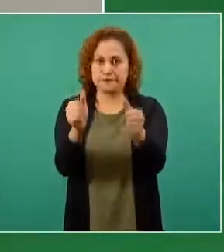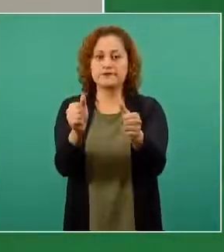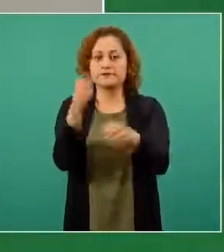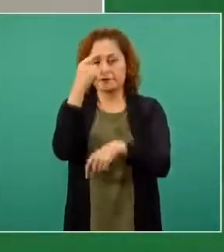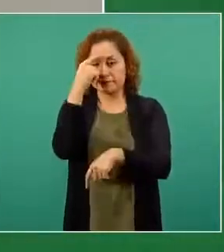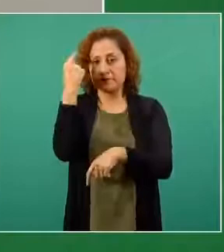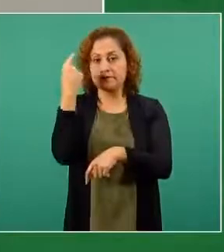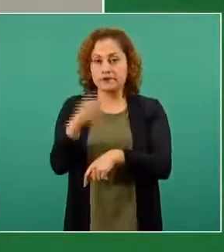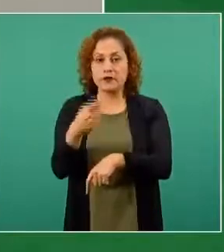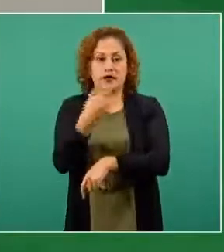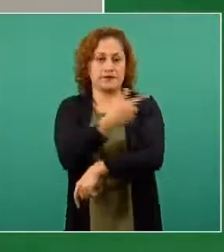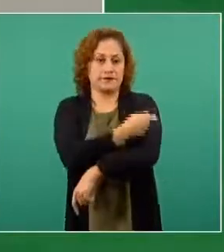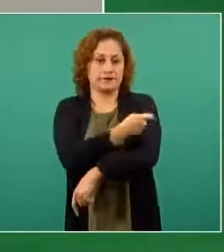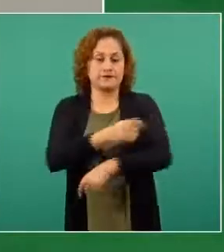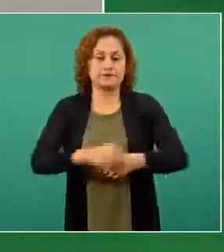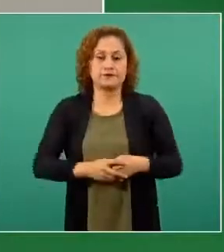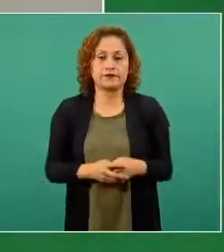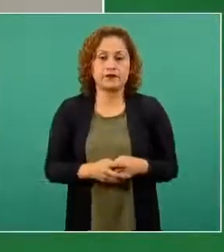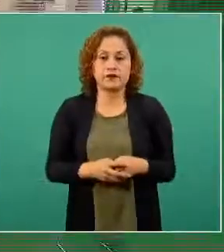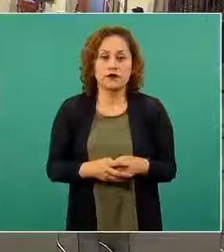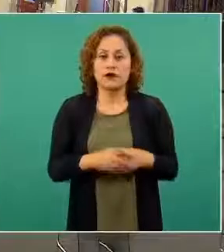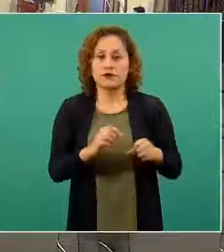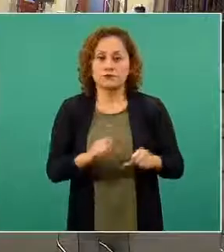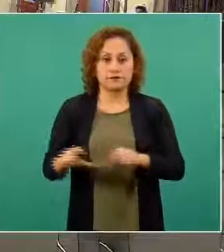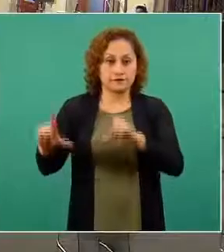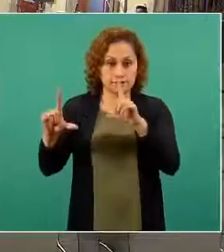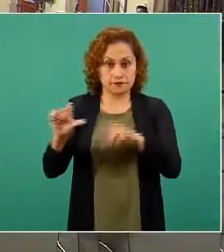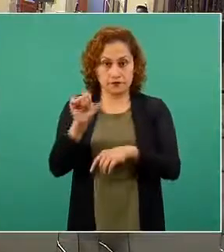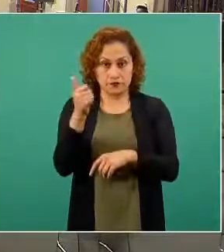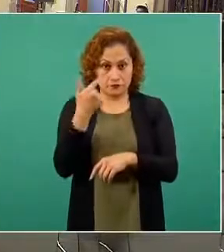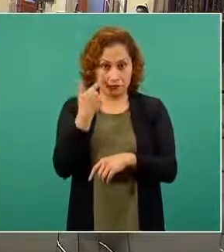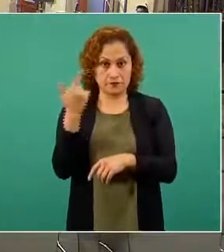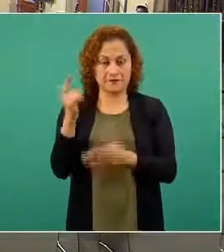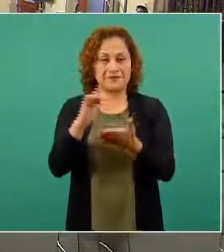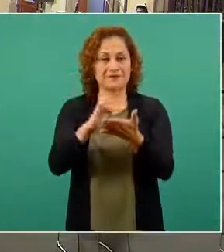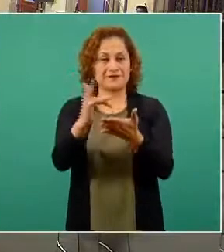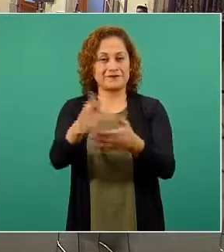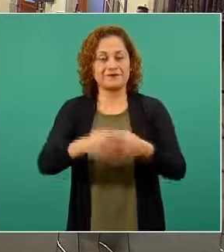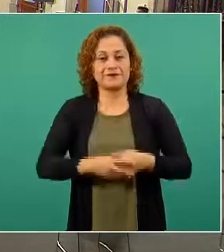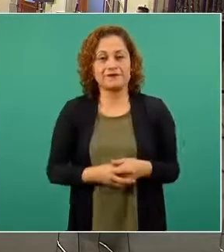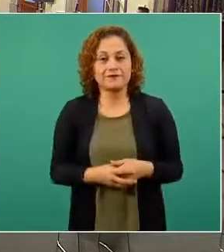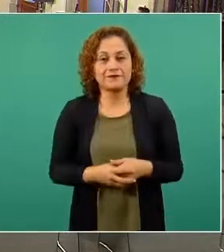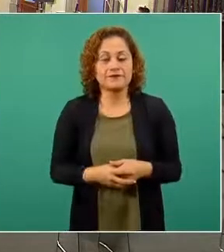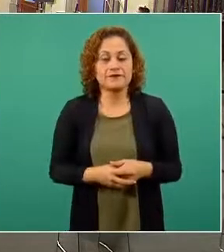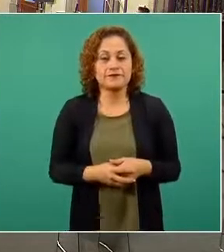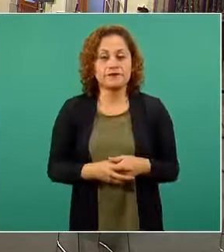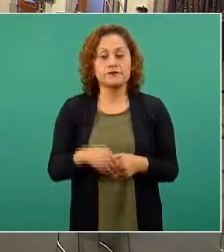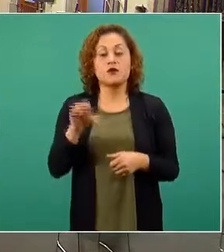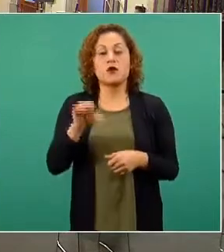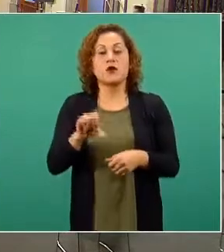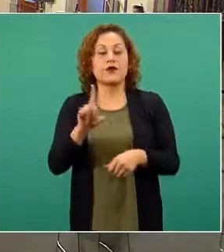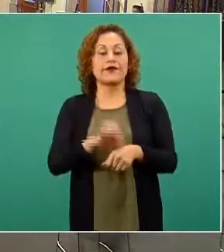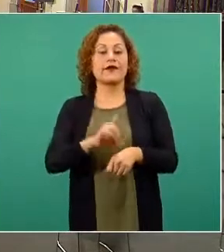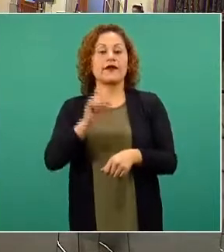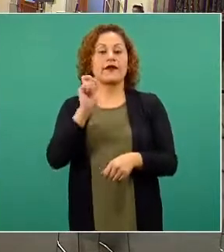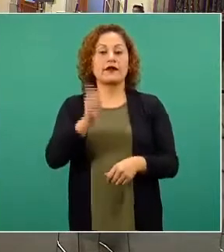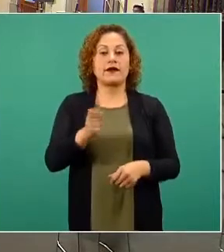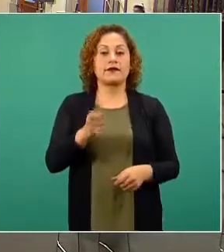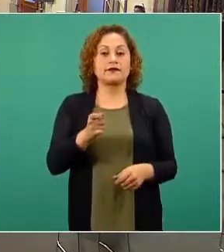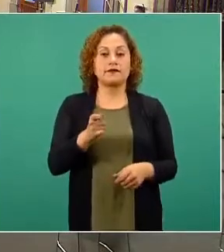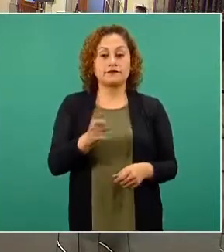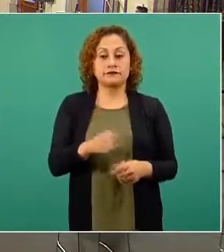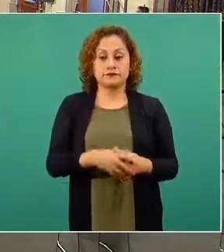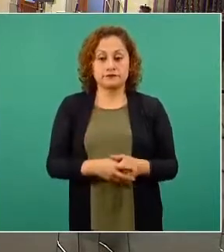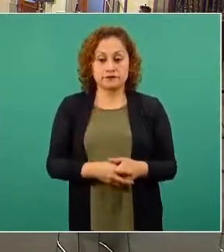recibir nuestra vacuna. Si vemos en la siguiente diapositiva, ahora sí, muchas gracias. El día de hoy vemos que se